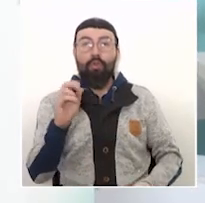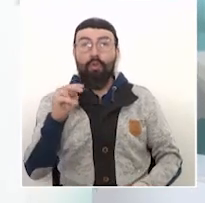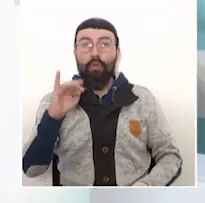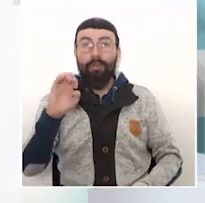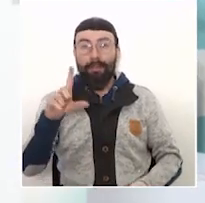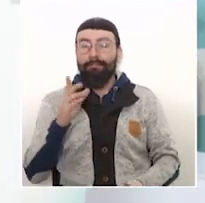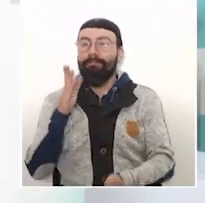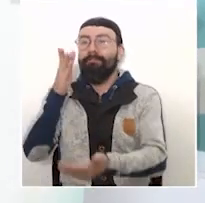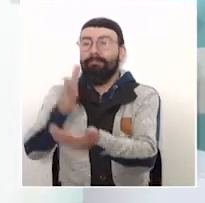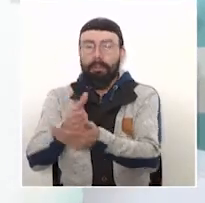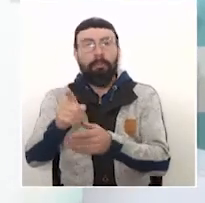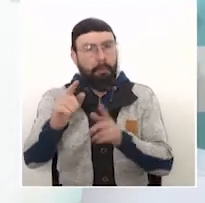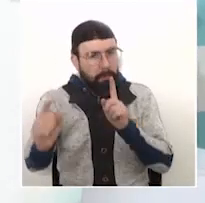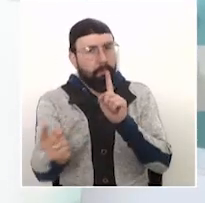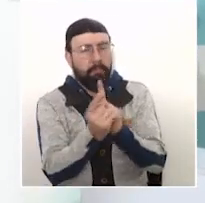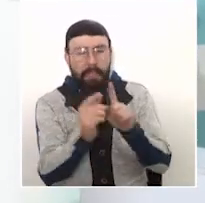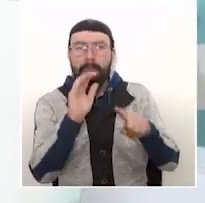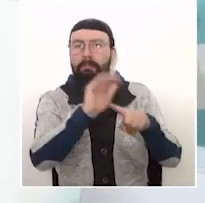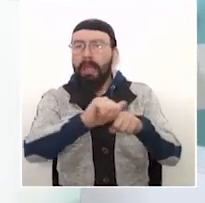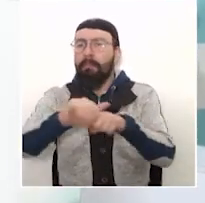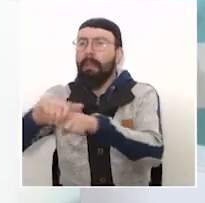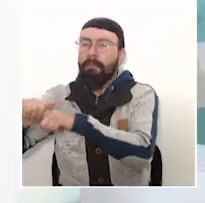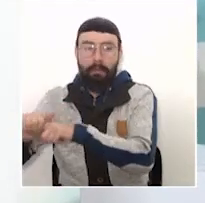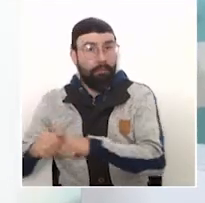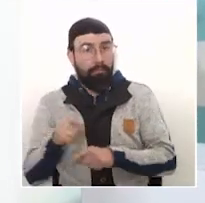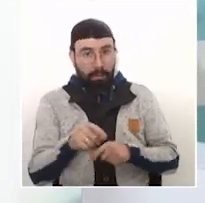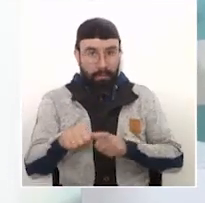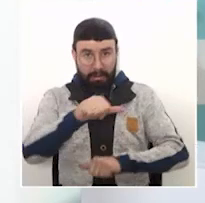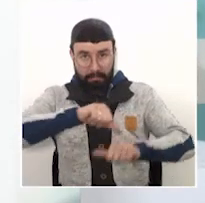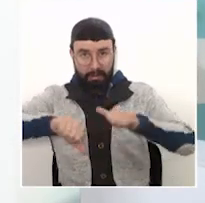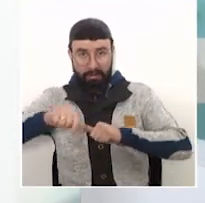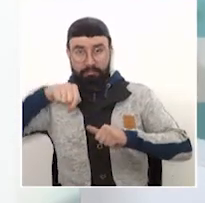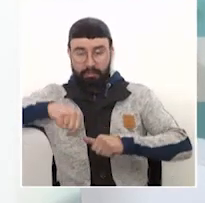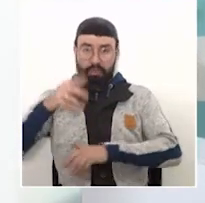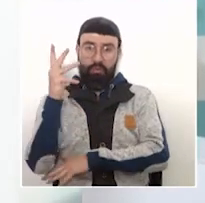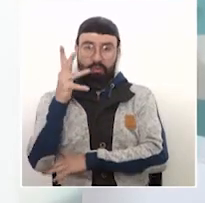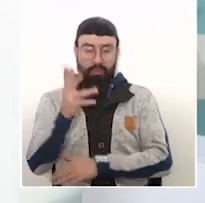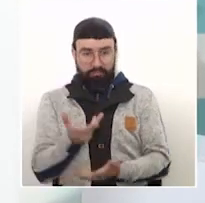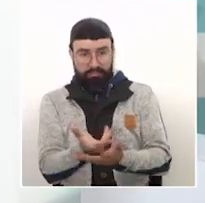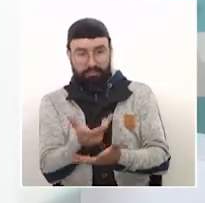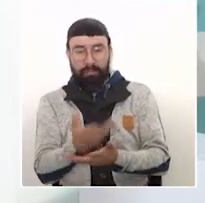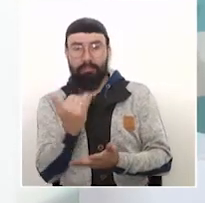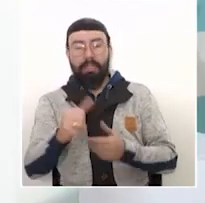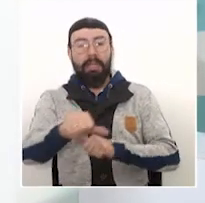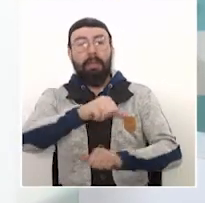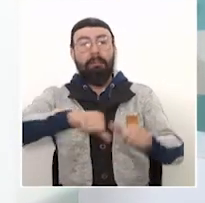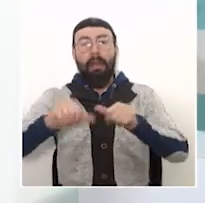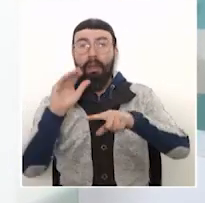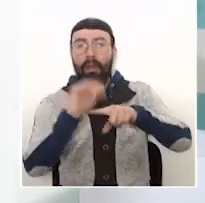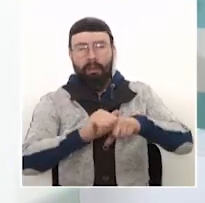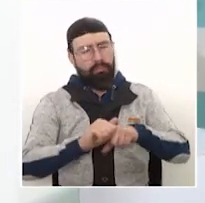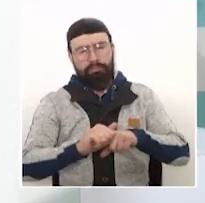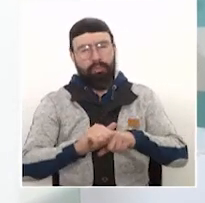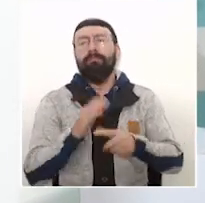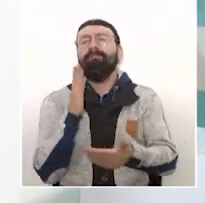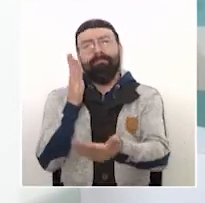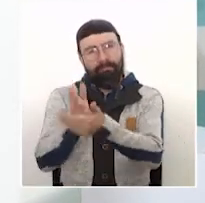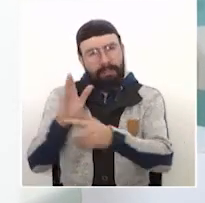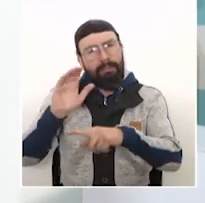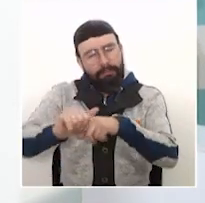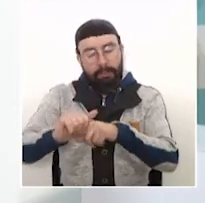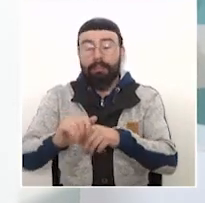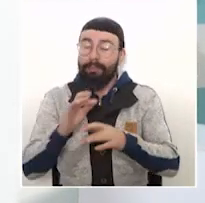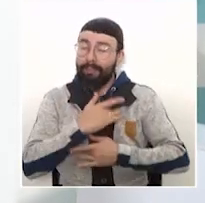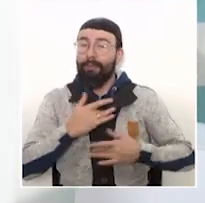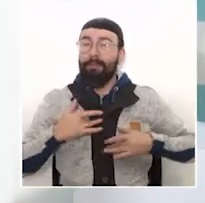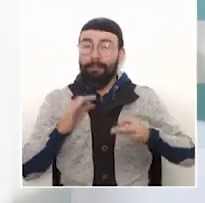una consulta integral. Recuerden que aquí no pretendemos reemplazar una consulta, sino crear conciencia de que nuestra salud es lo más importante. Un